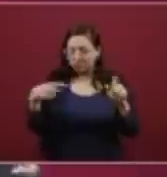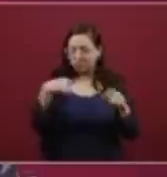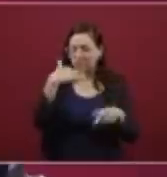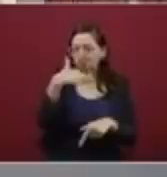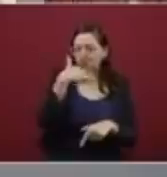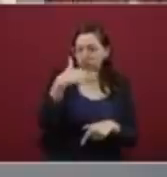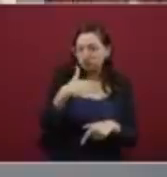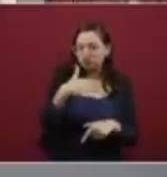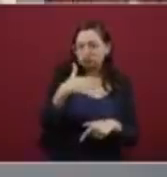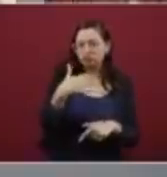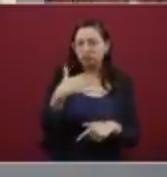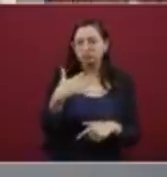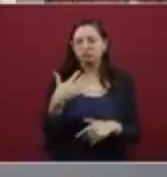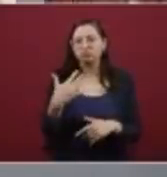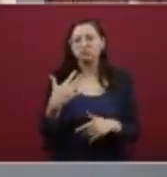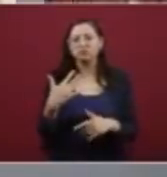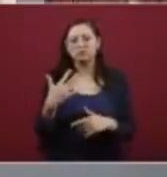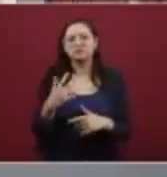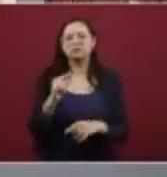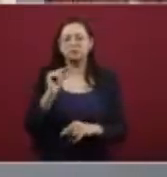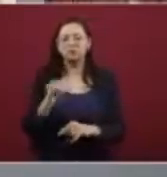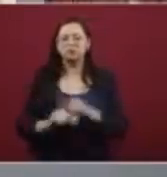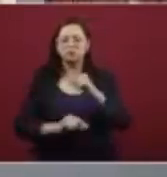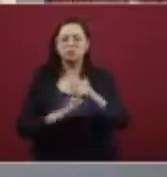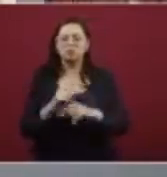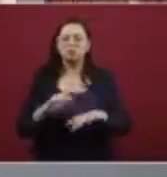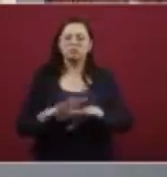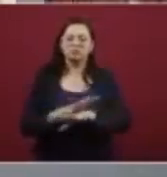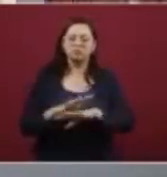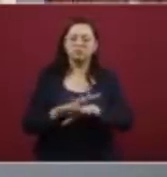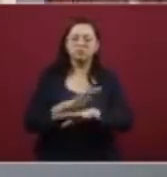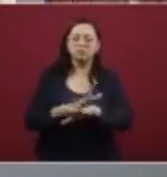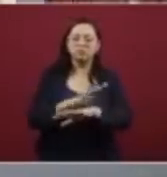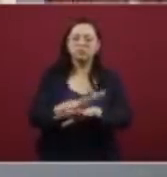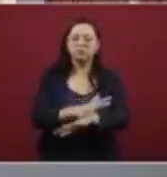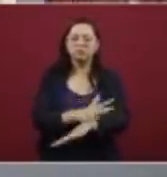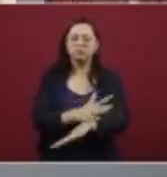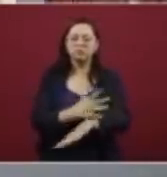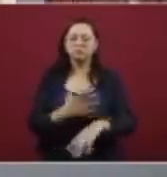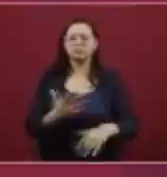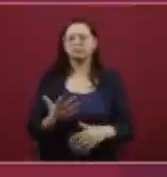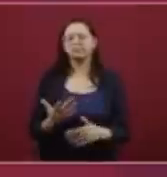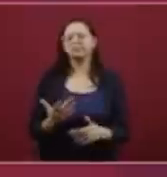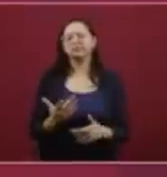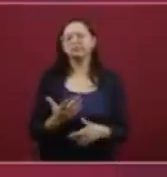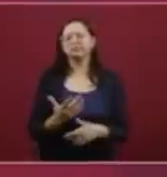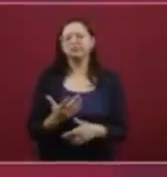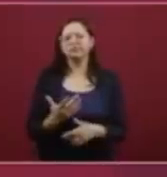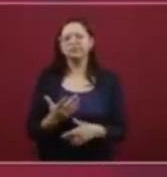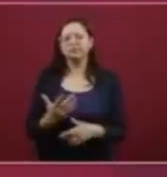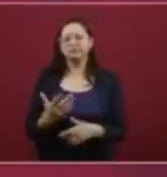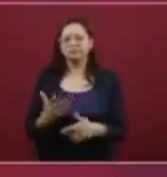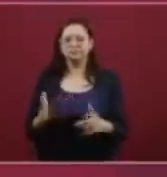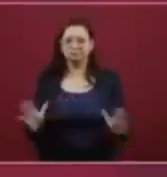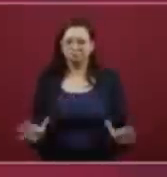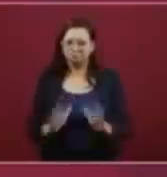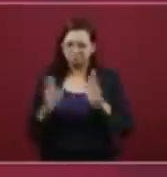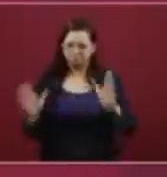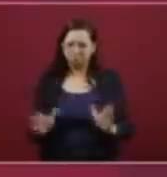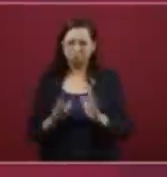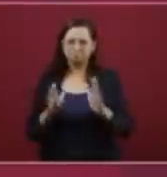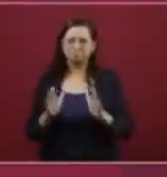Entonces, son de los cambios que se van a promover.